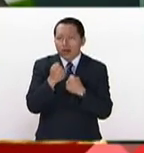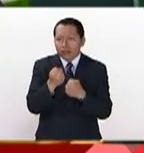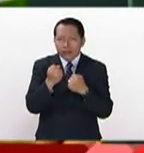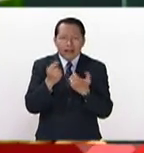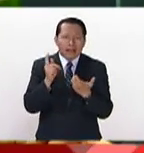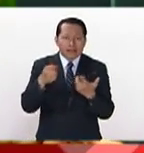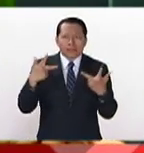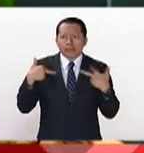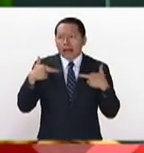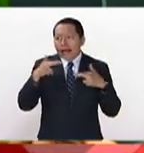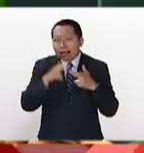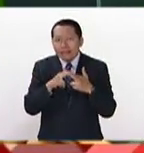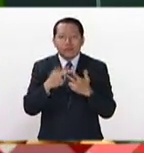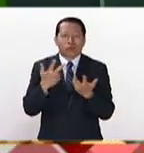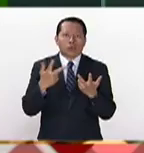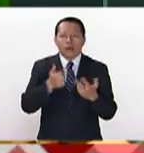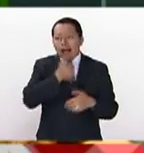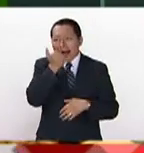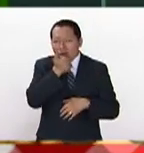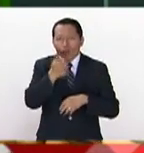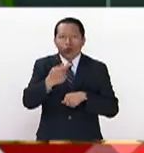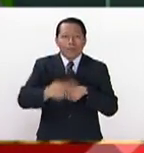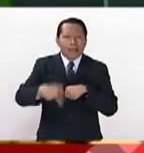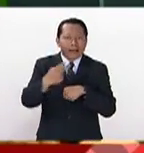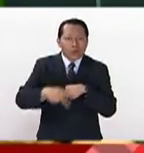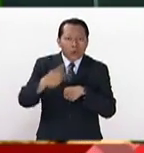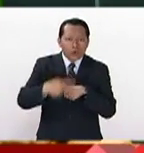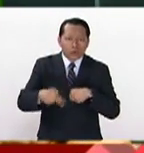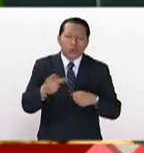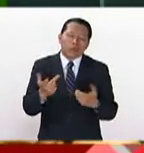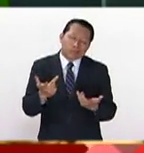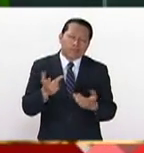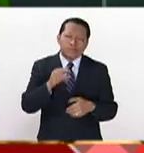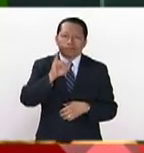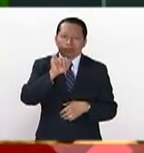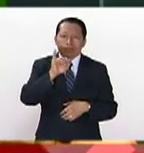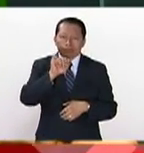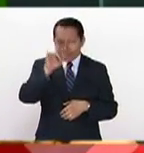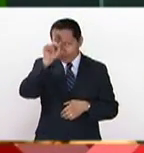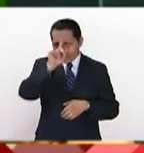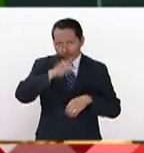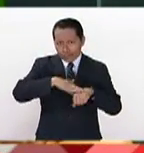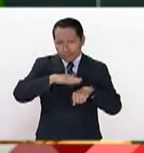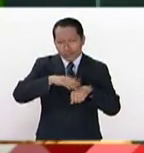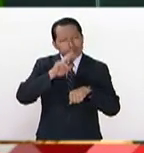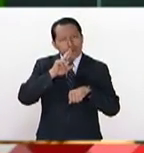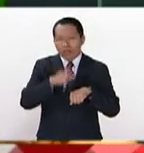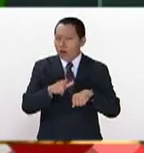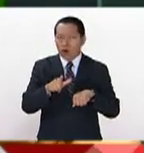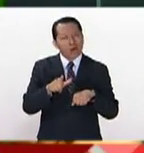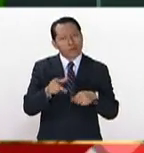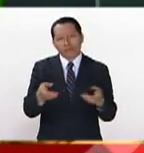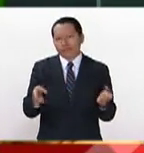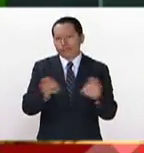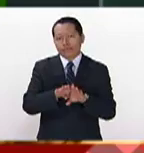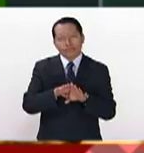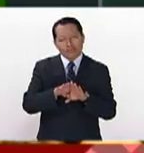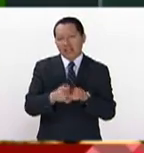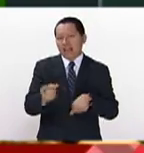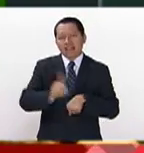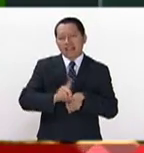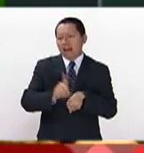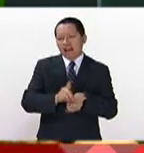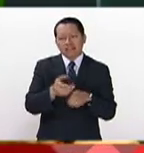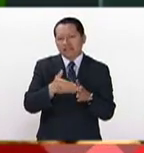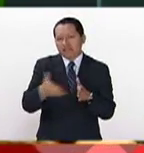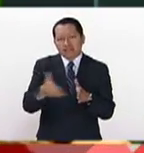los maestros, para los chicos, pues evidentemente es recomendable suspender actividades los días, digamos, en